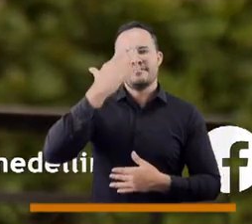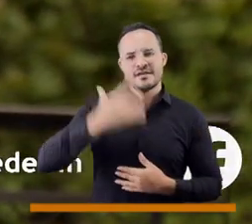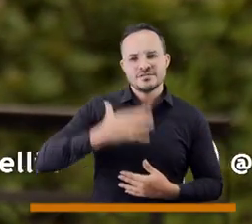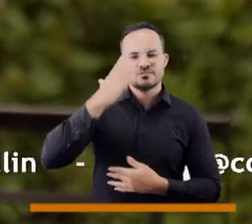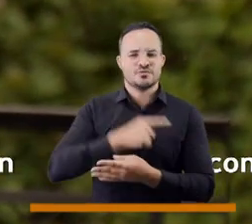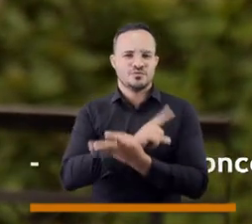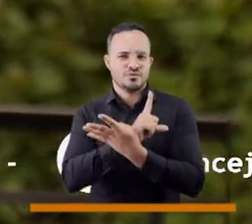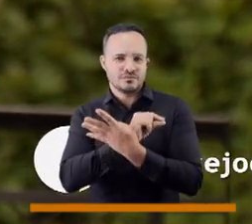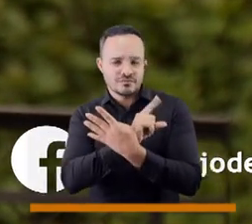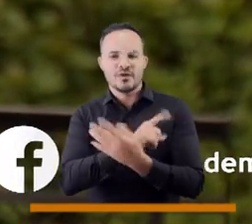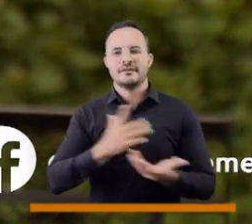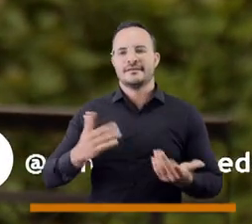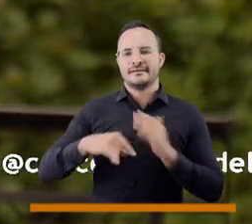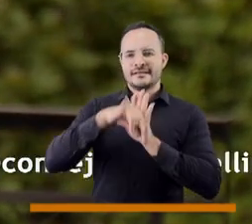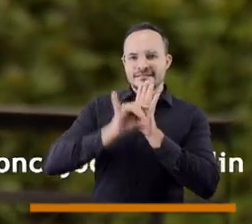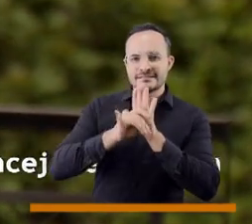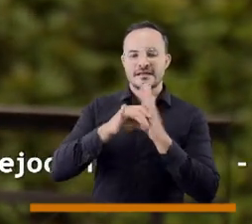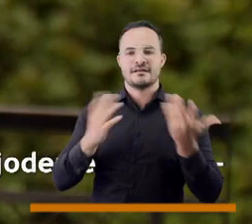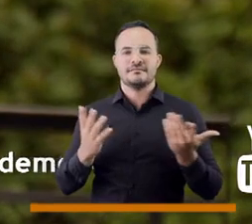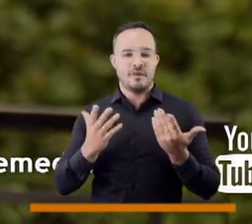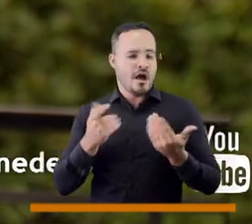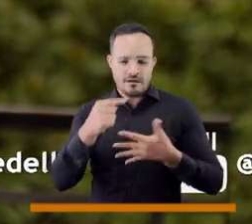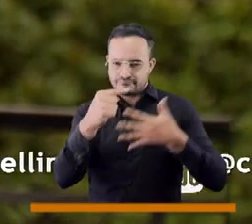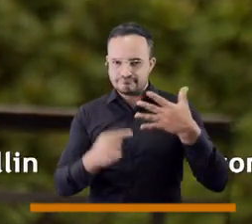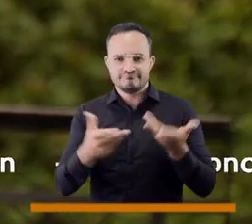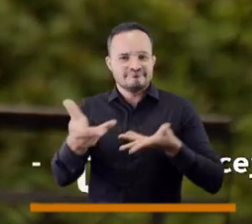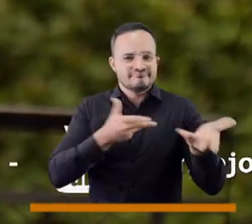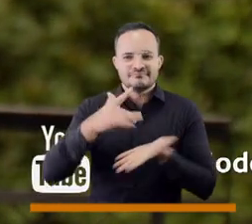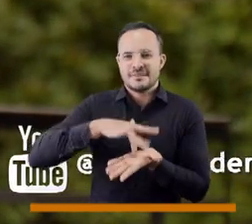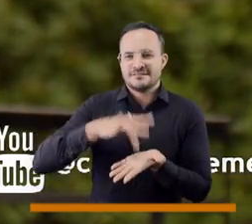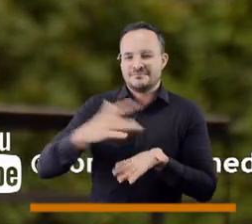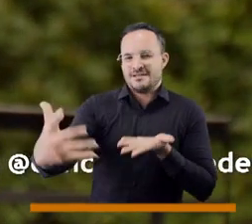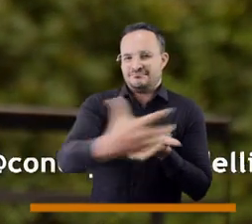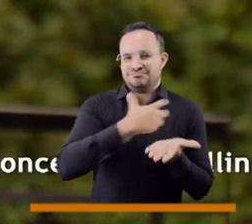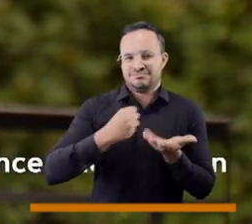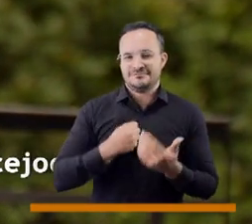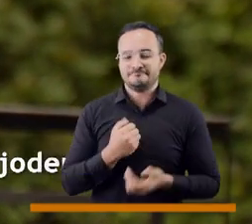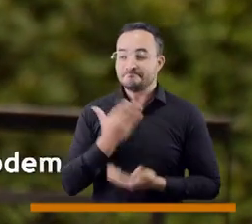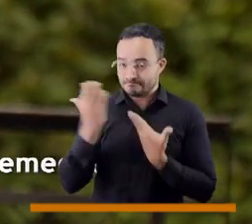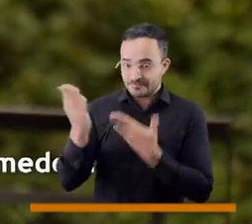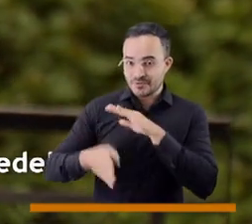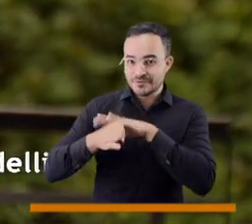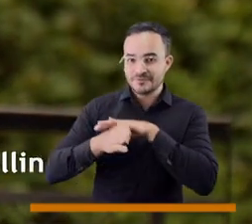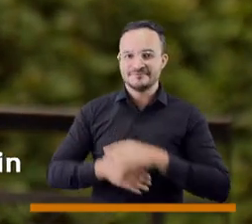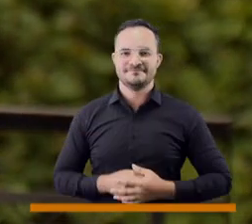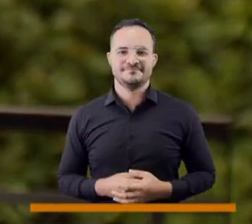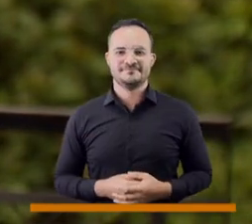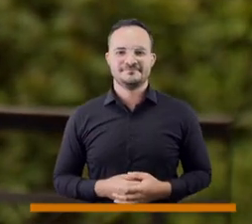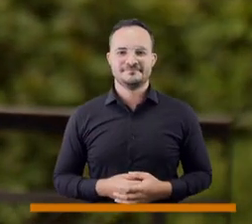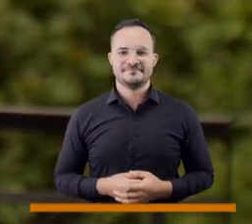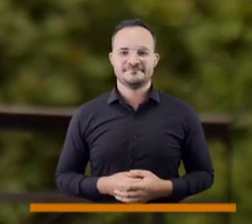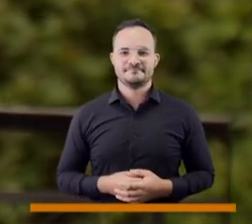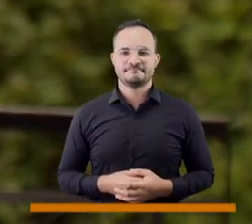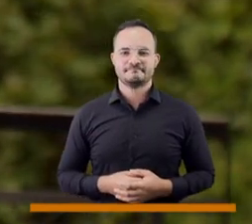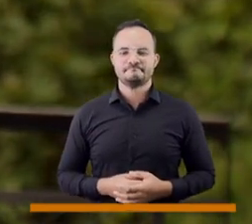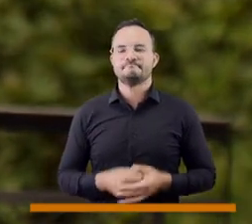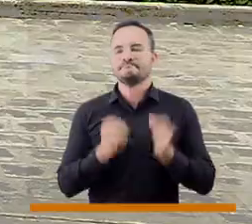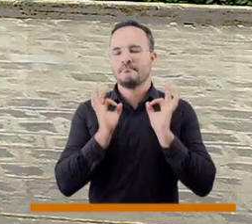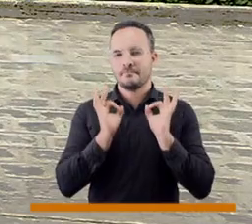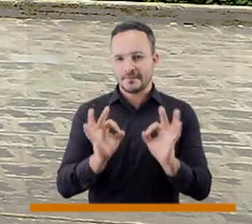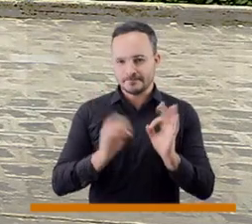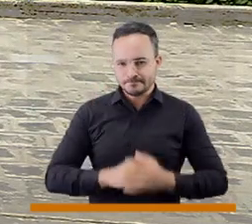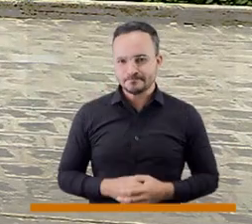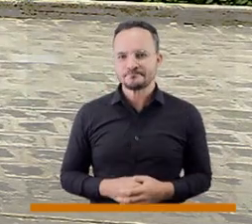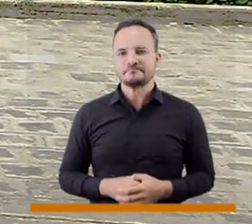y Facebook y en el canal de YouTube como Consejo de Medellín. Los estamos escuchando. Catherine, siga usted.